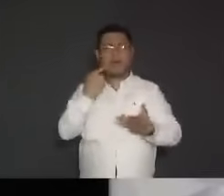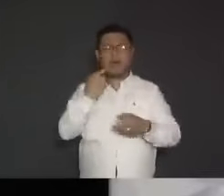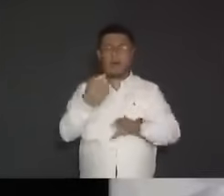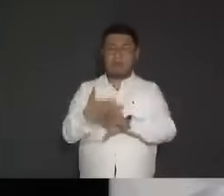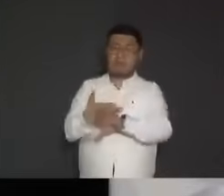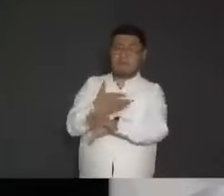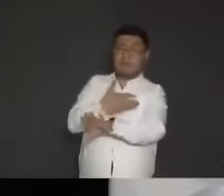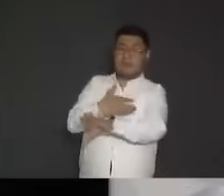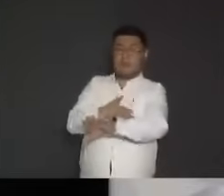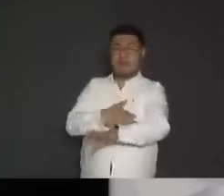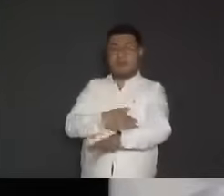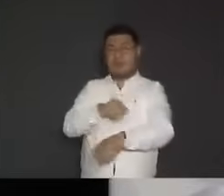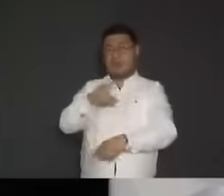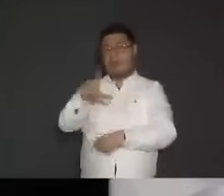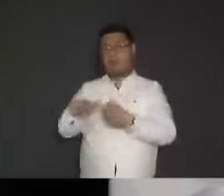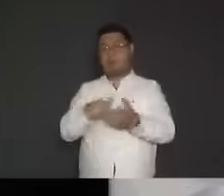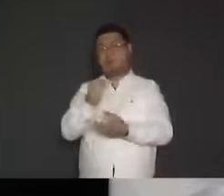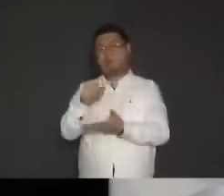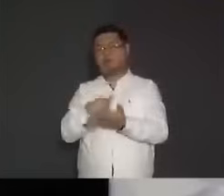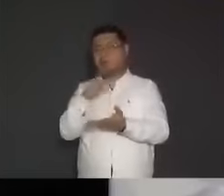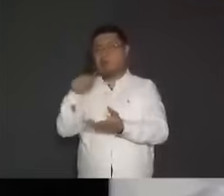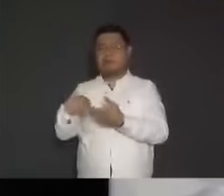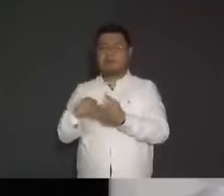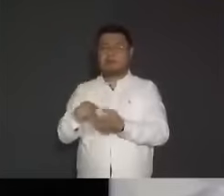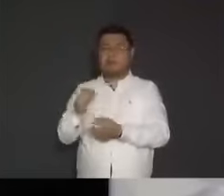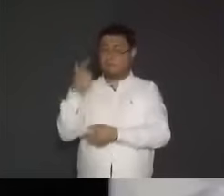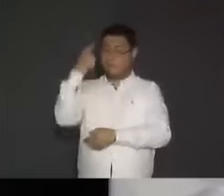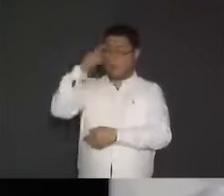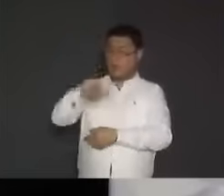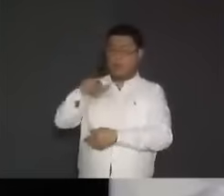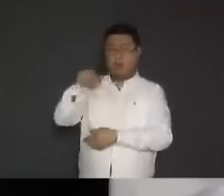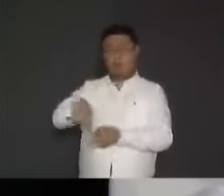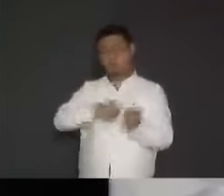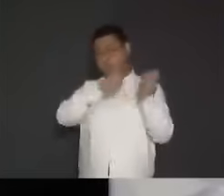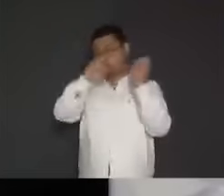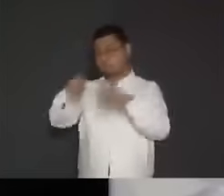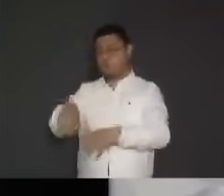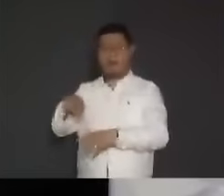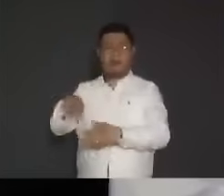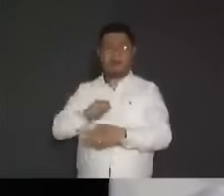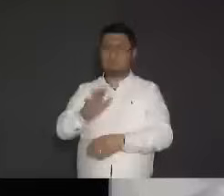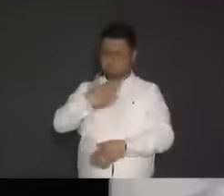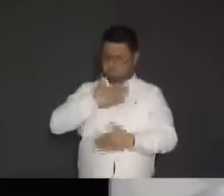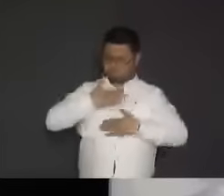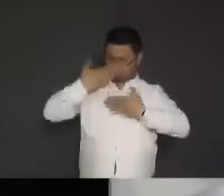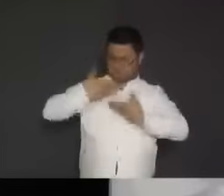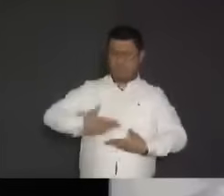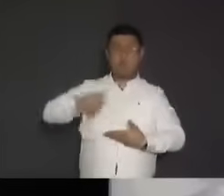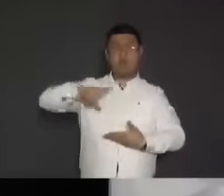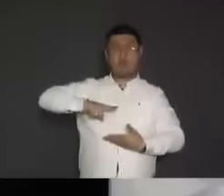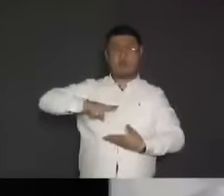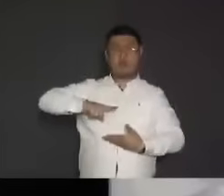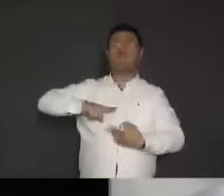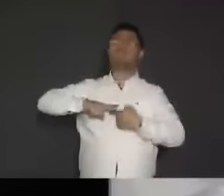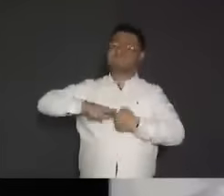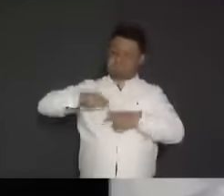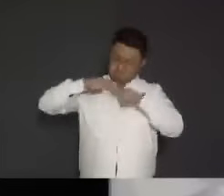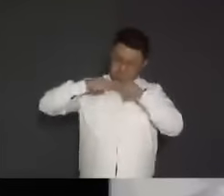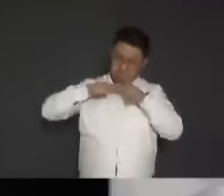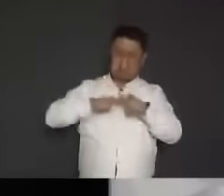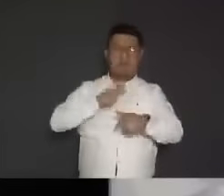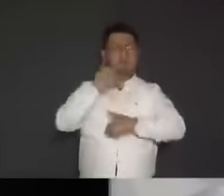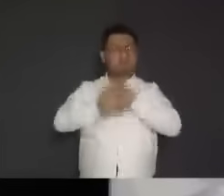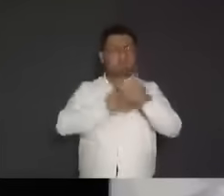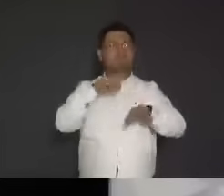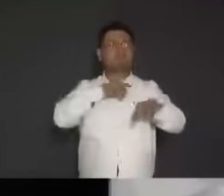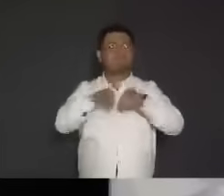que caigan en ese sinuoso camino de las drogas. En mi gobierno vamos a mejorar la infraestructura, vamos a dar más